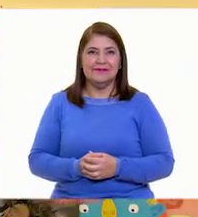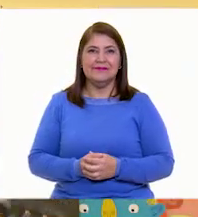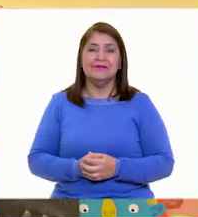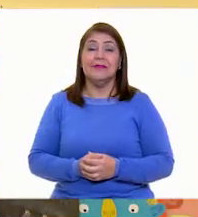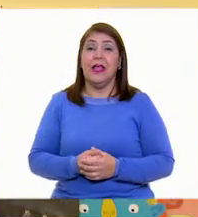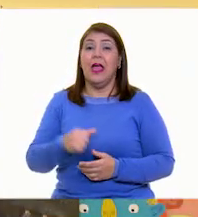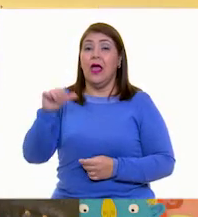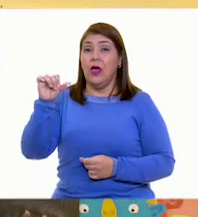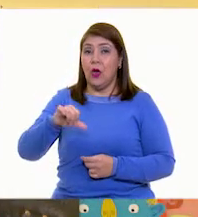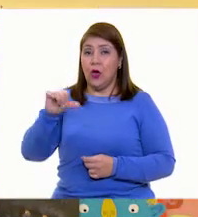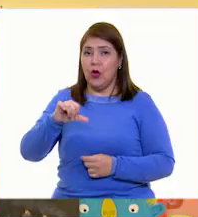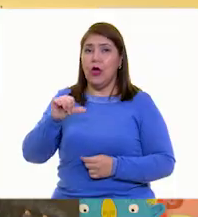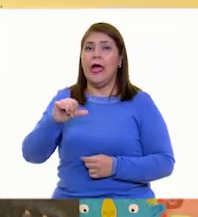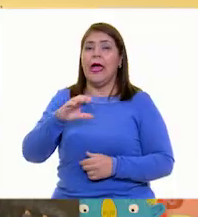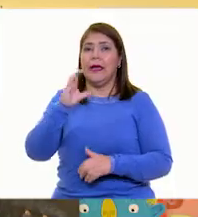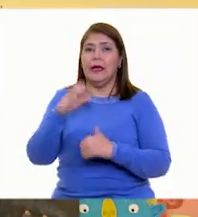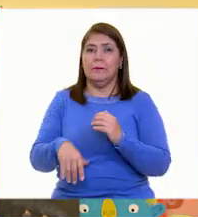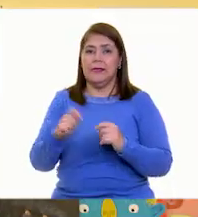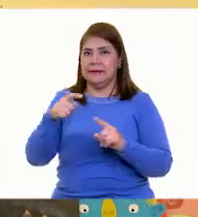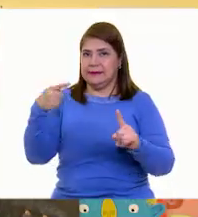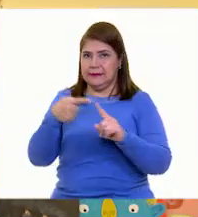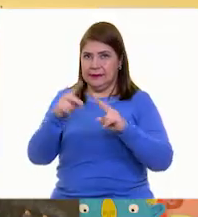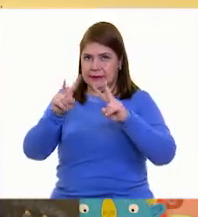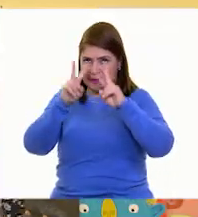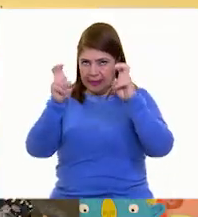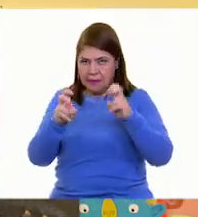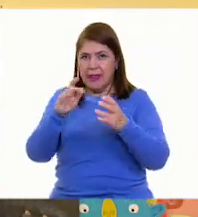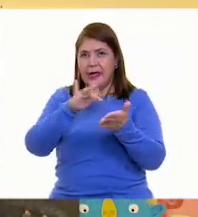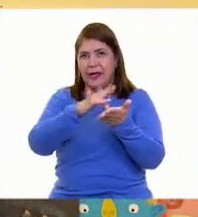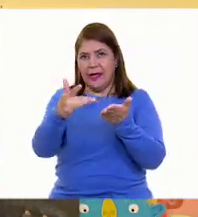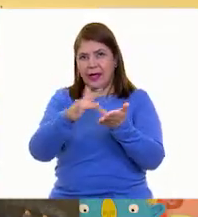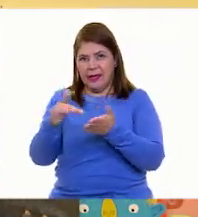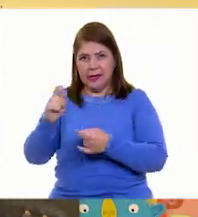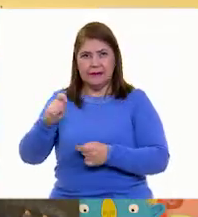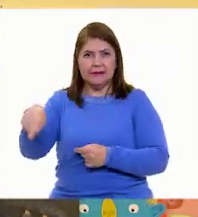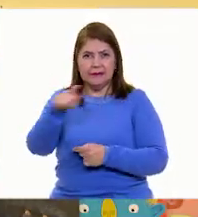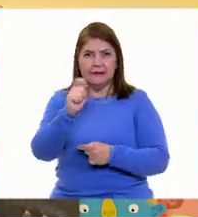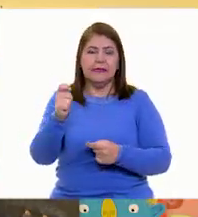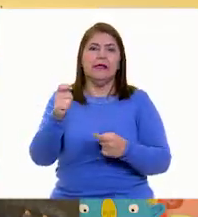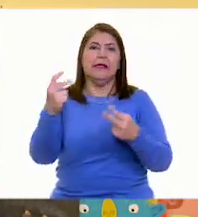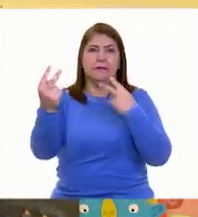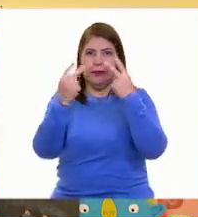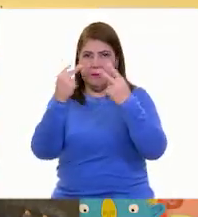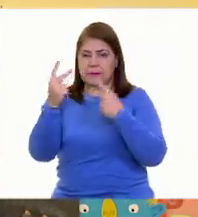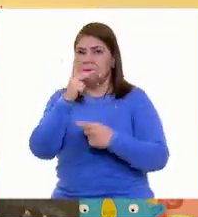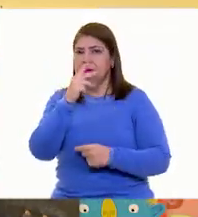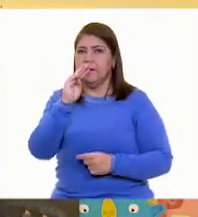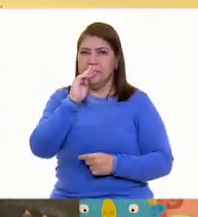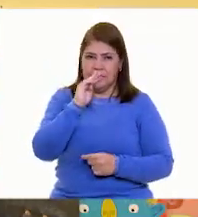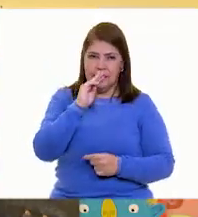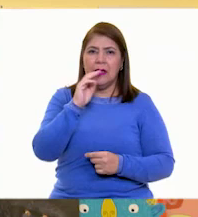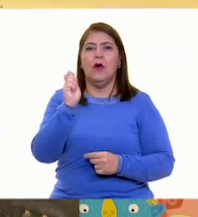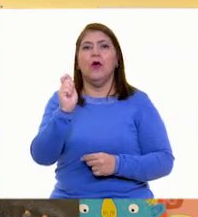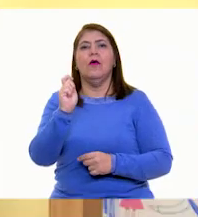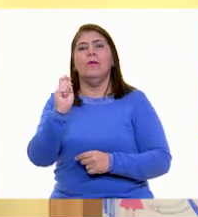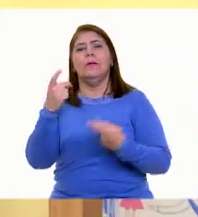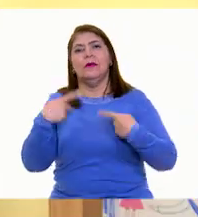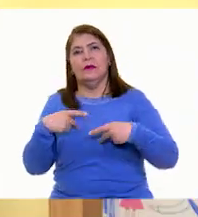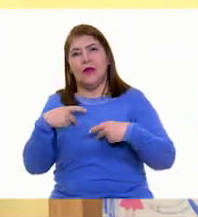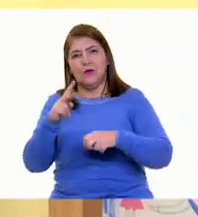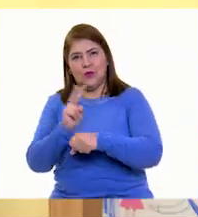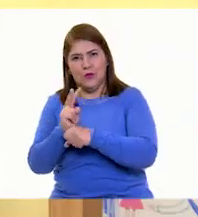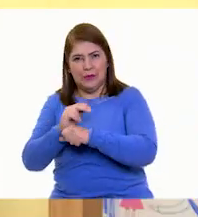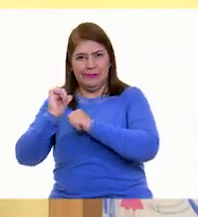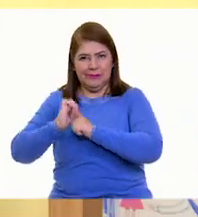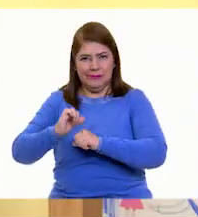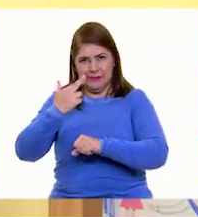así como llegamos al final del tema. Agradecemos la compañía de las madres, padres y cuidadores. Si te